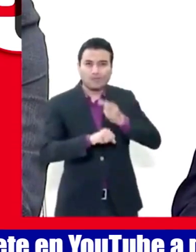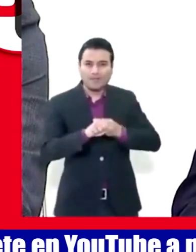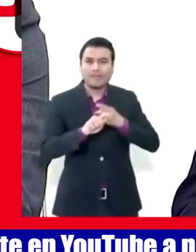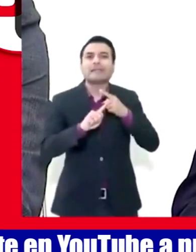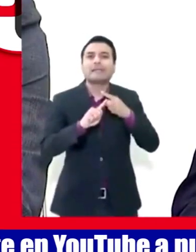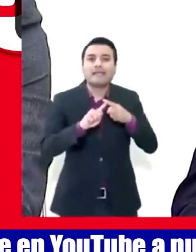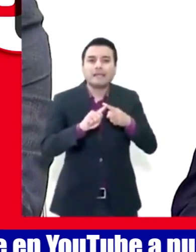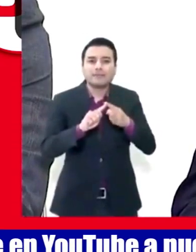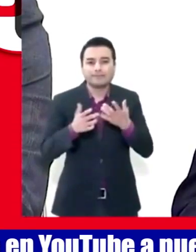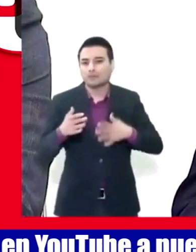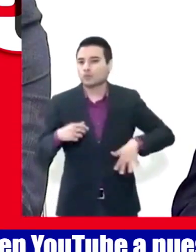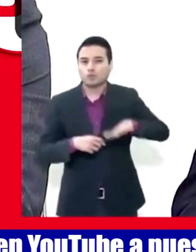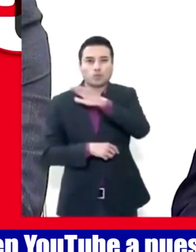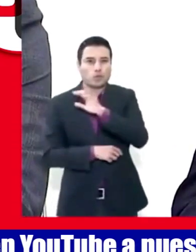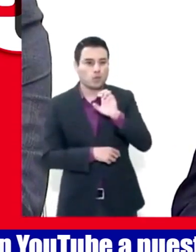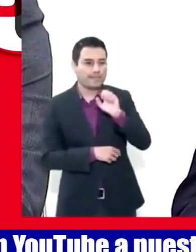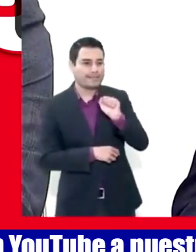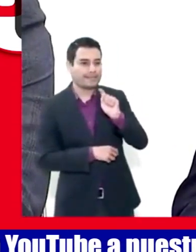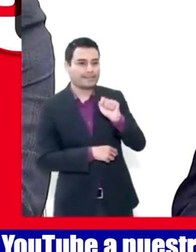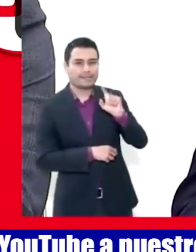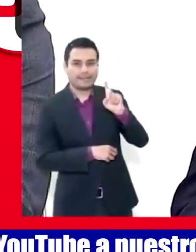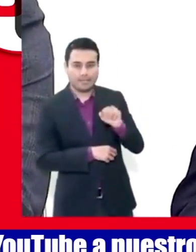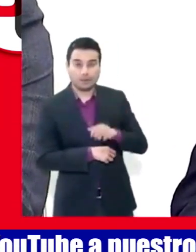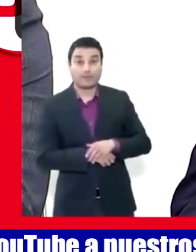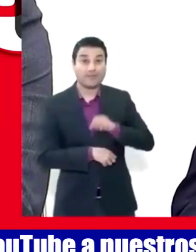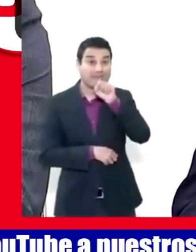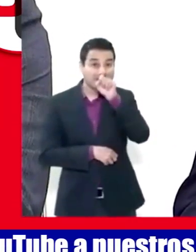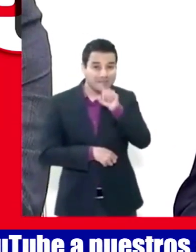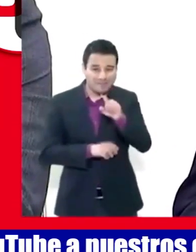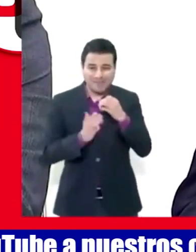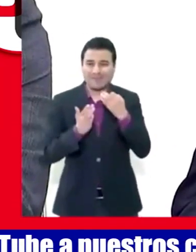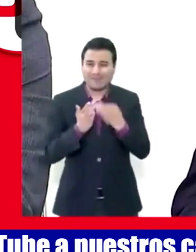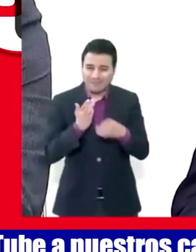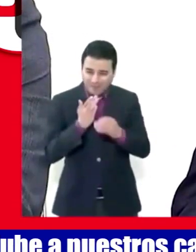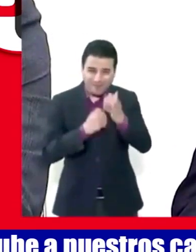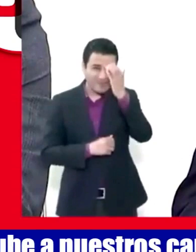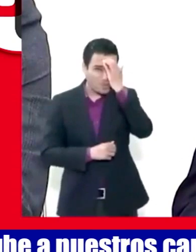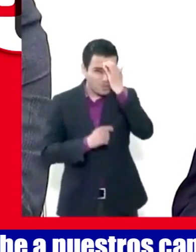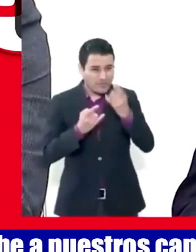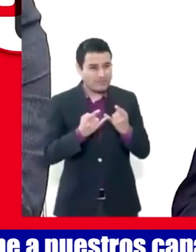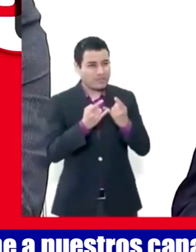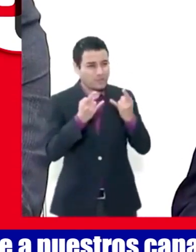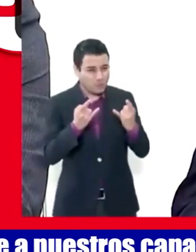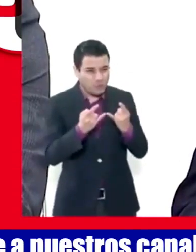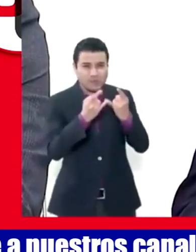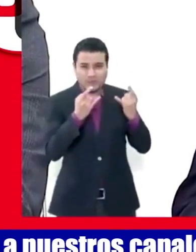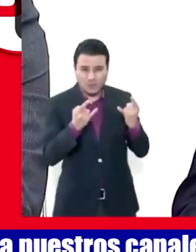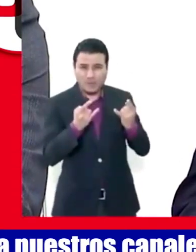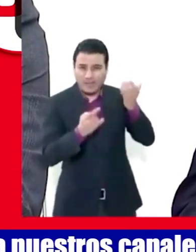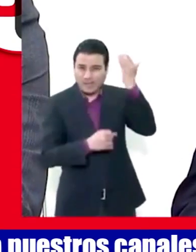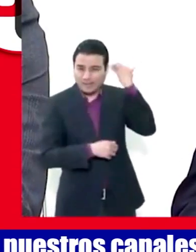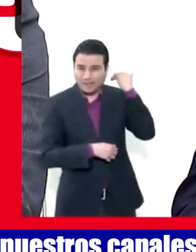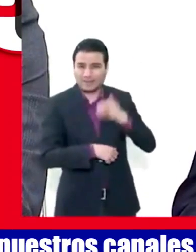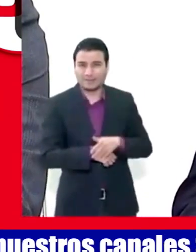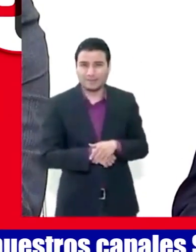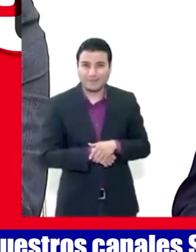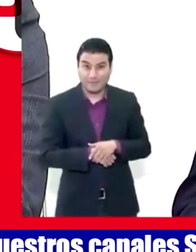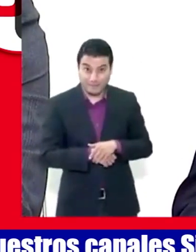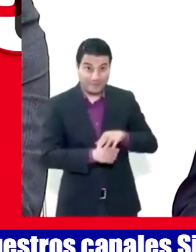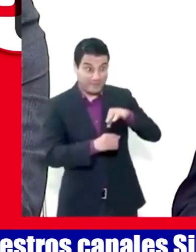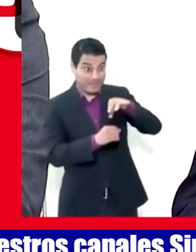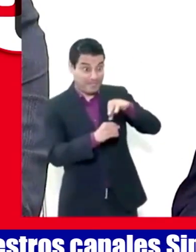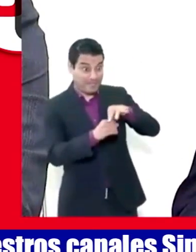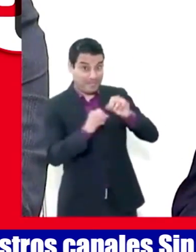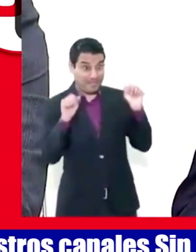se entendieron las enseñanzas de la historia ni la sabiduría que aconseja que las reglas del juego democrático requieren